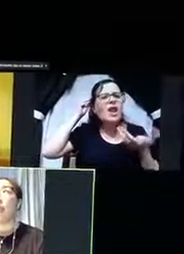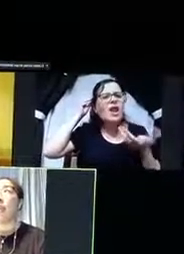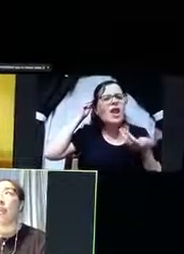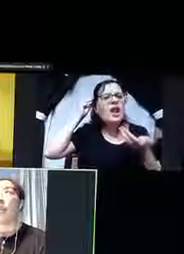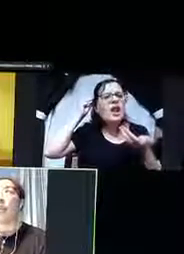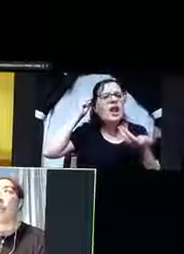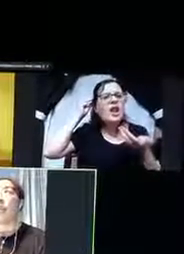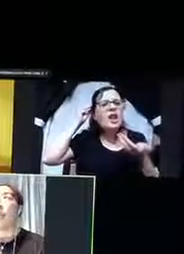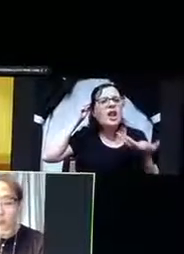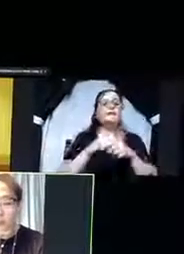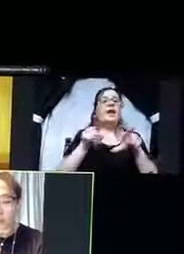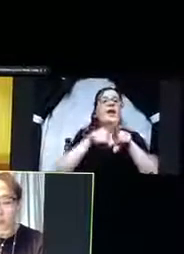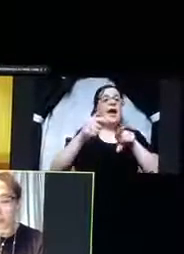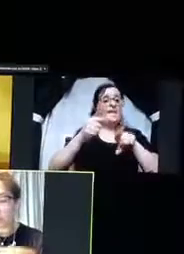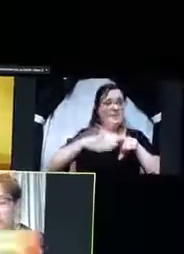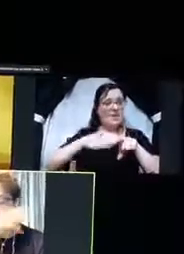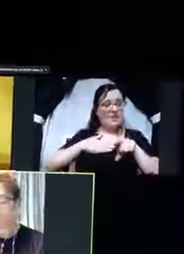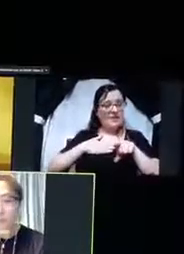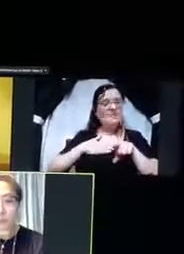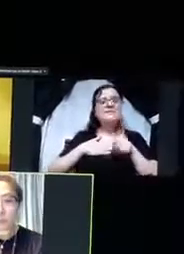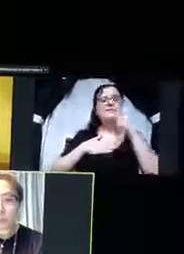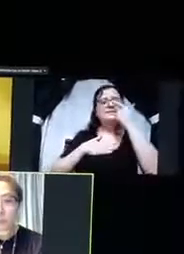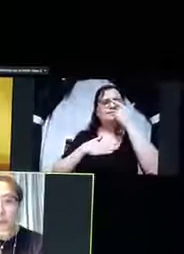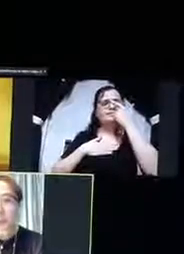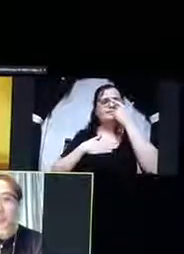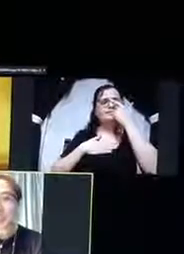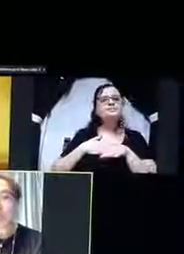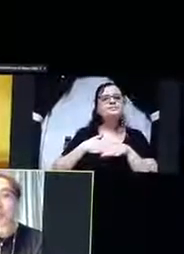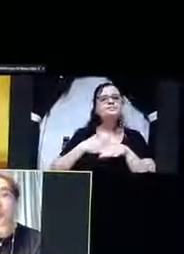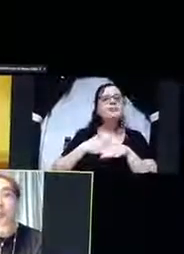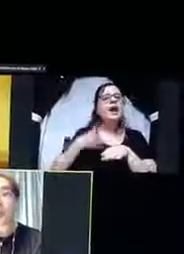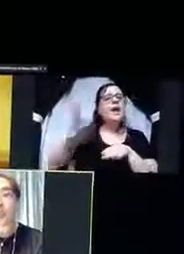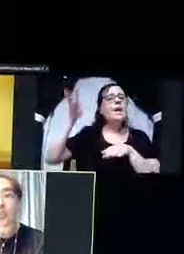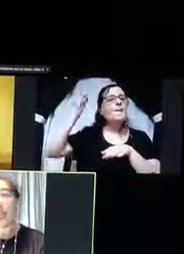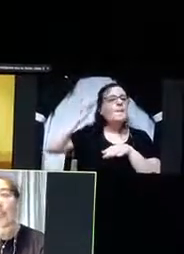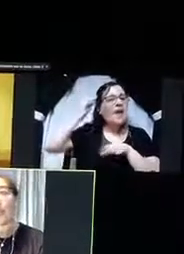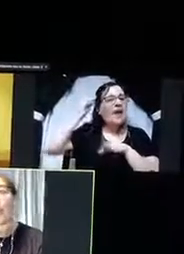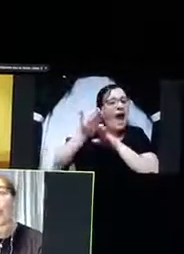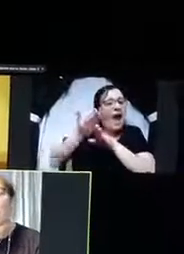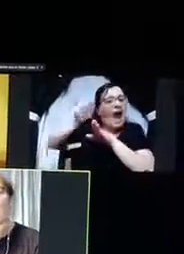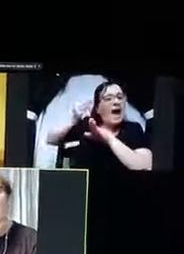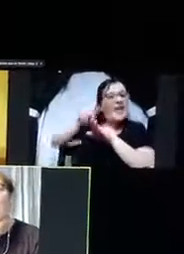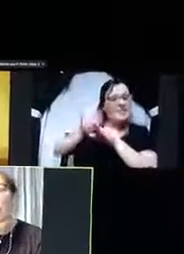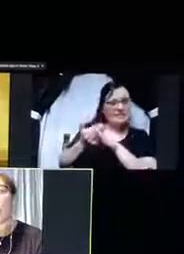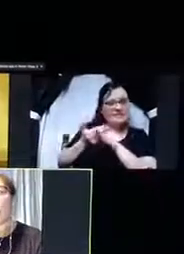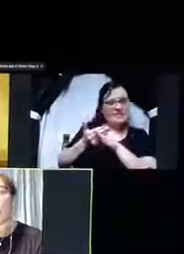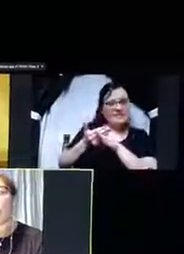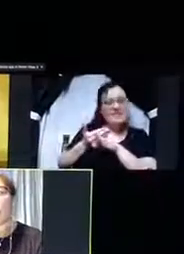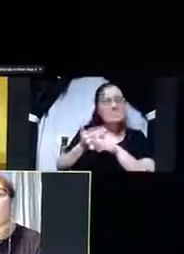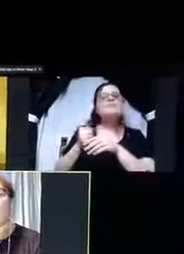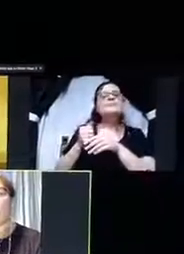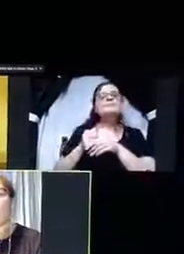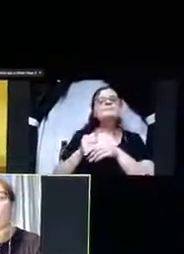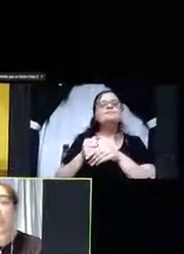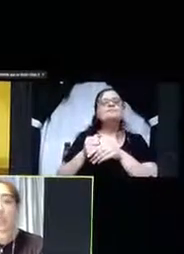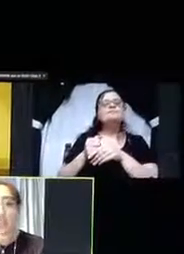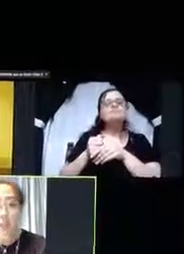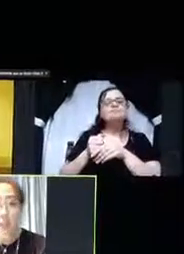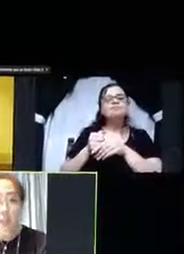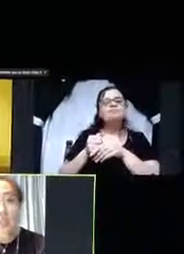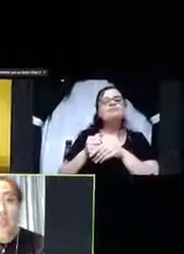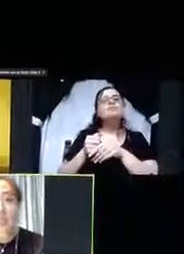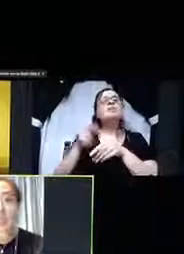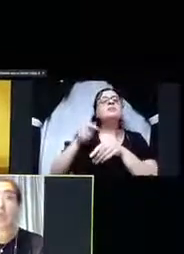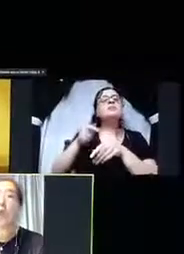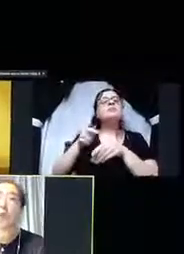pero todo lo que es el implante pasó por un montón de situaciones, arrancando que ella nació